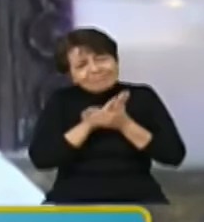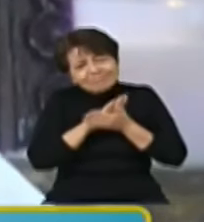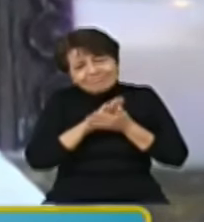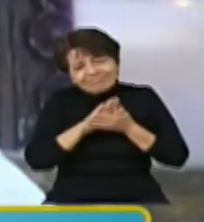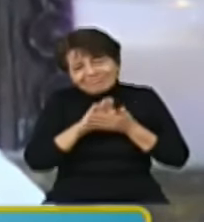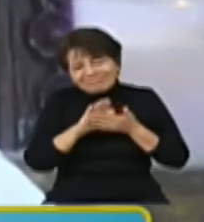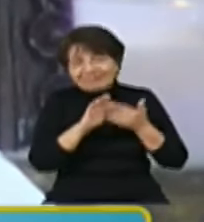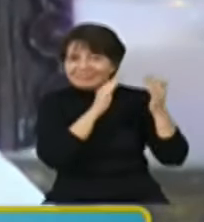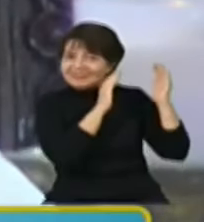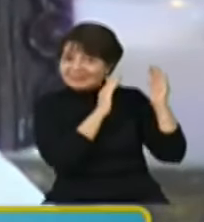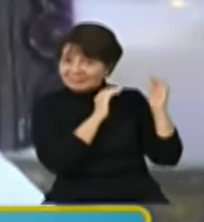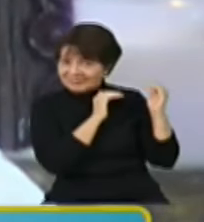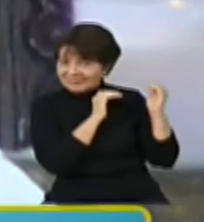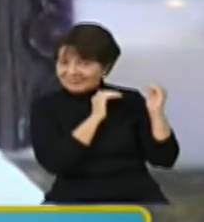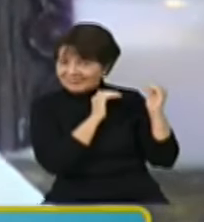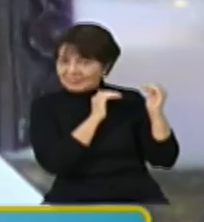y esperanza.